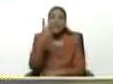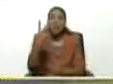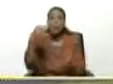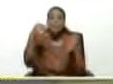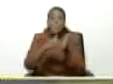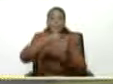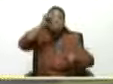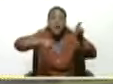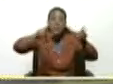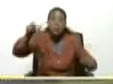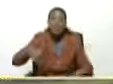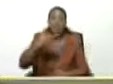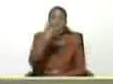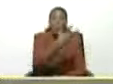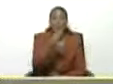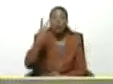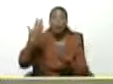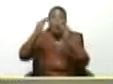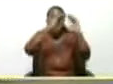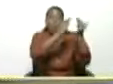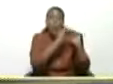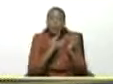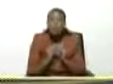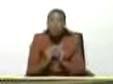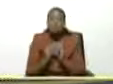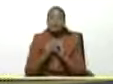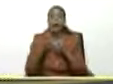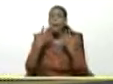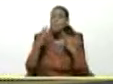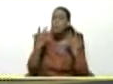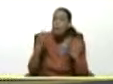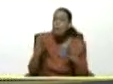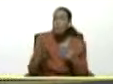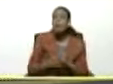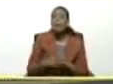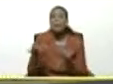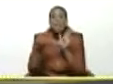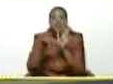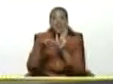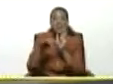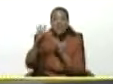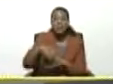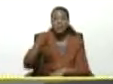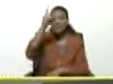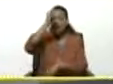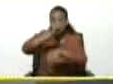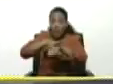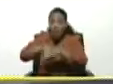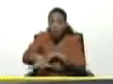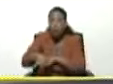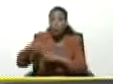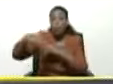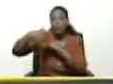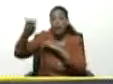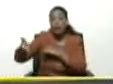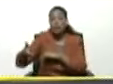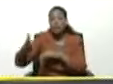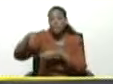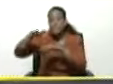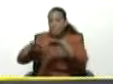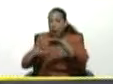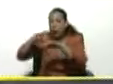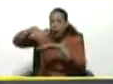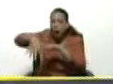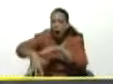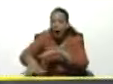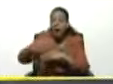habitantes 52 comunidades donde tenemos como como vecino El delta del Orinoco El delta medio y bajo Delta que